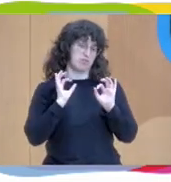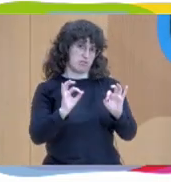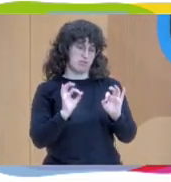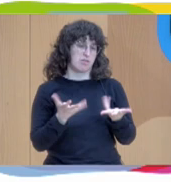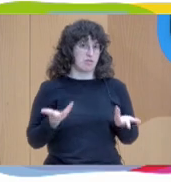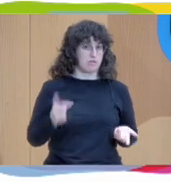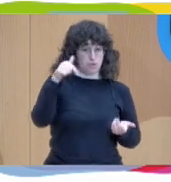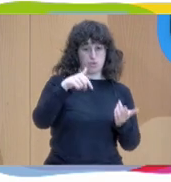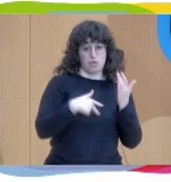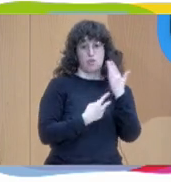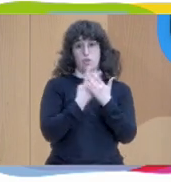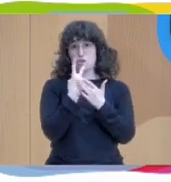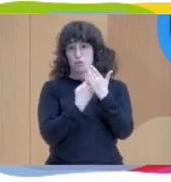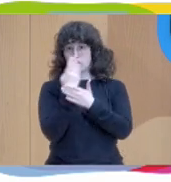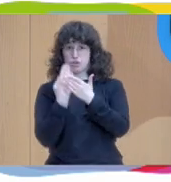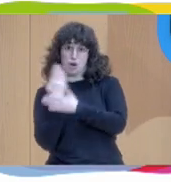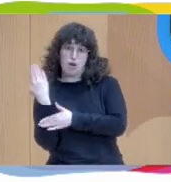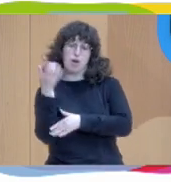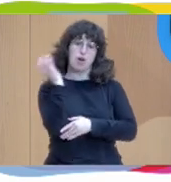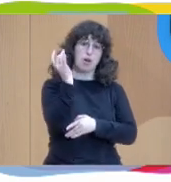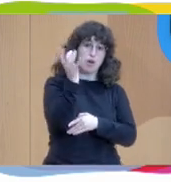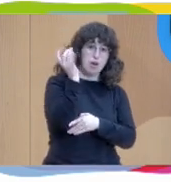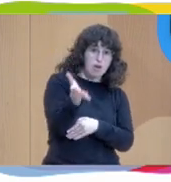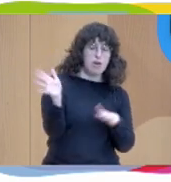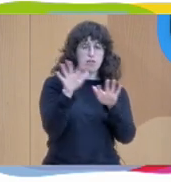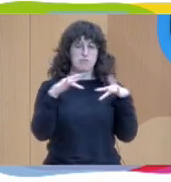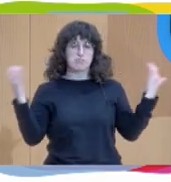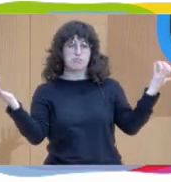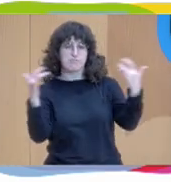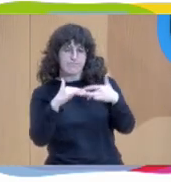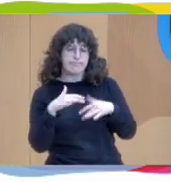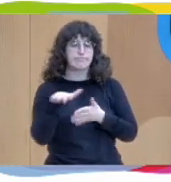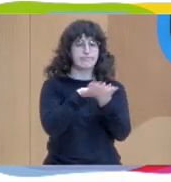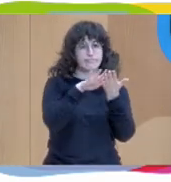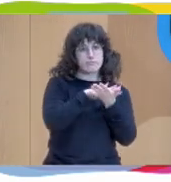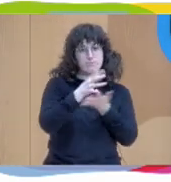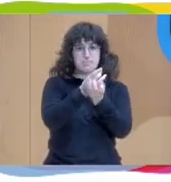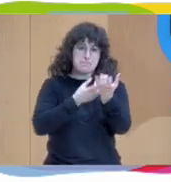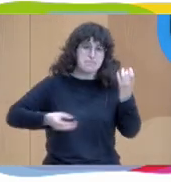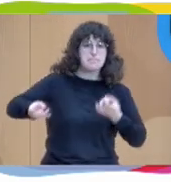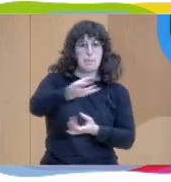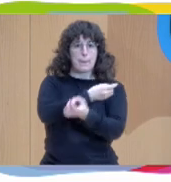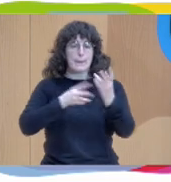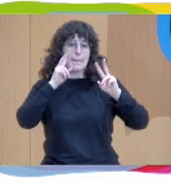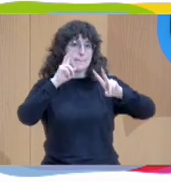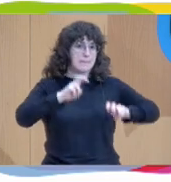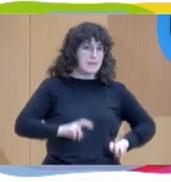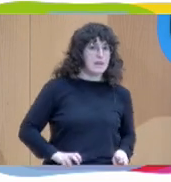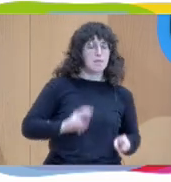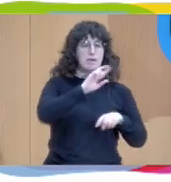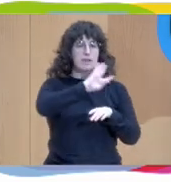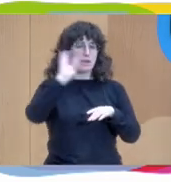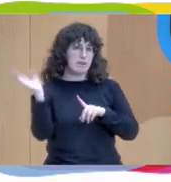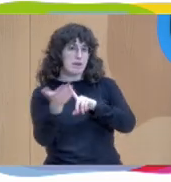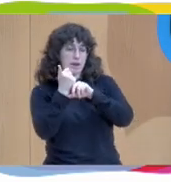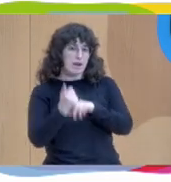vamos a hacer además generando un espacio para compartir experiencias investigaciones también hallazgos y buenas prácticas en torno